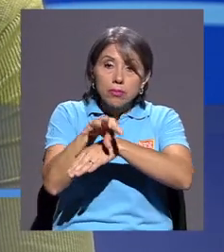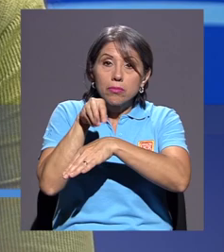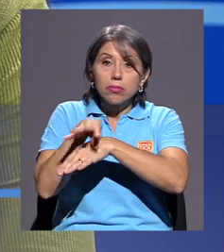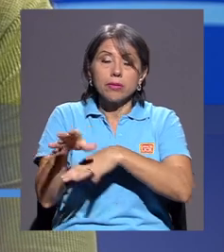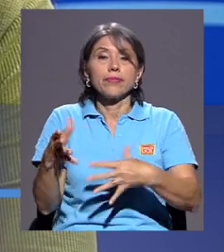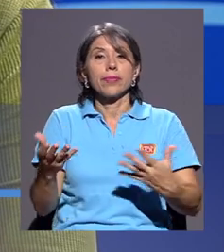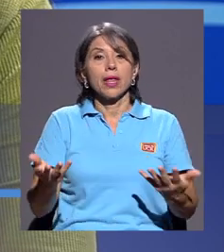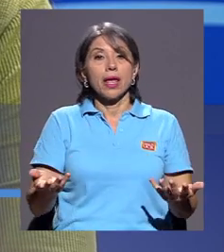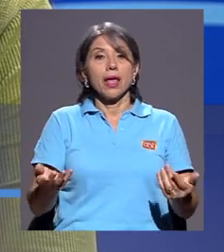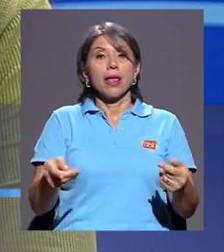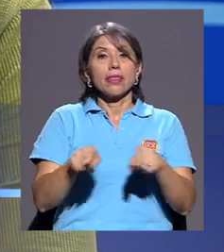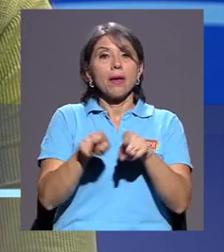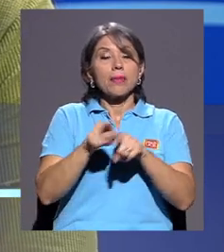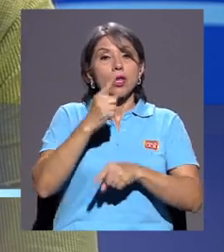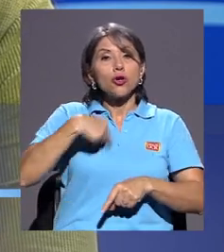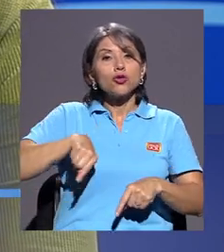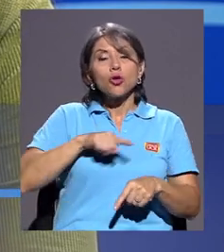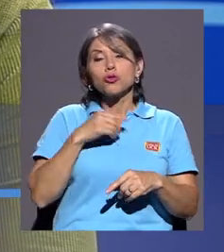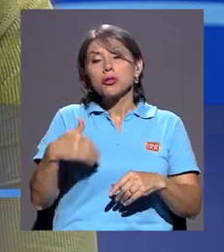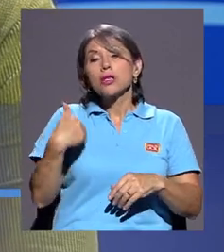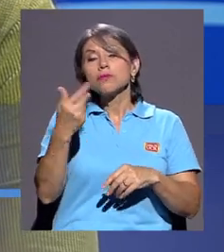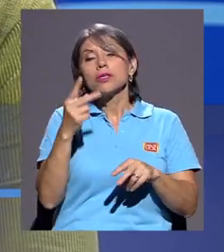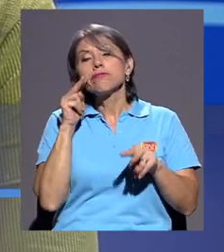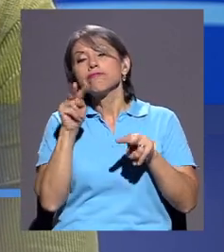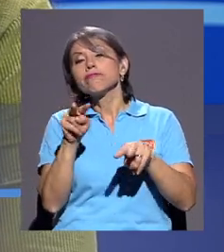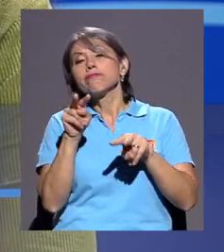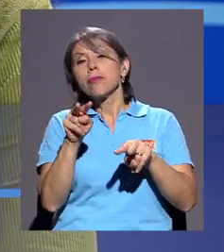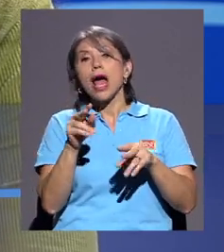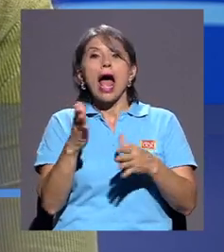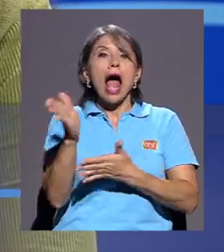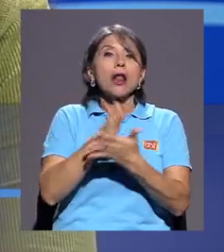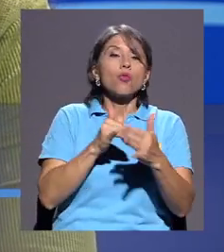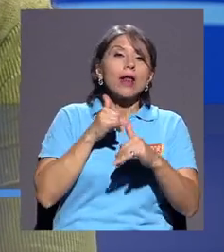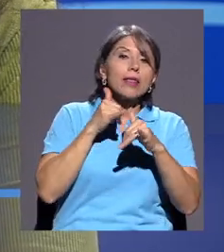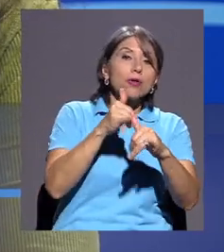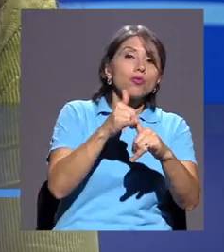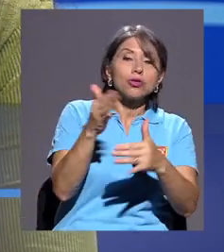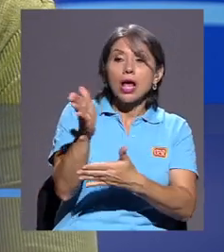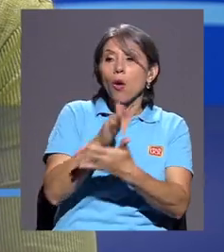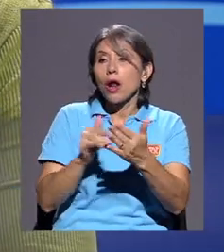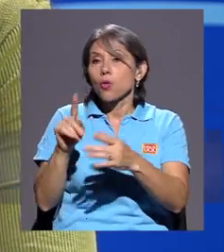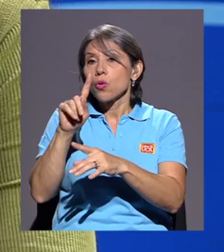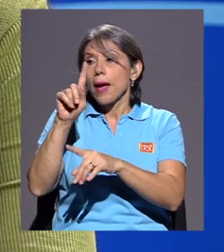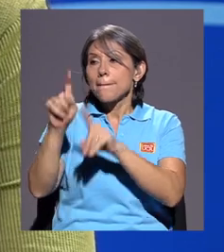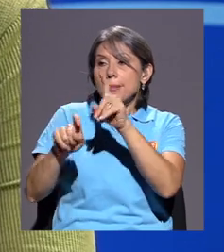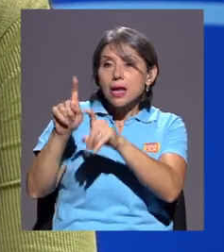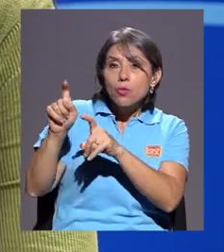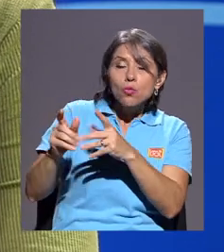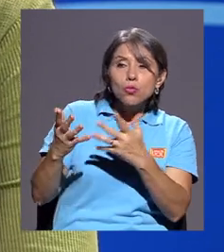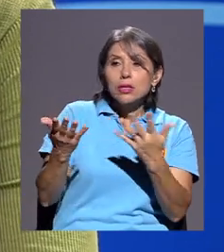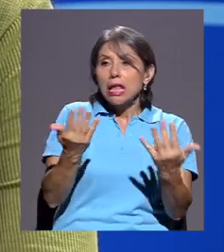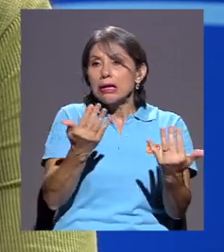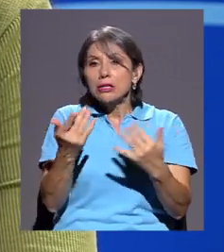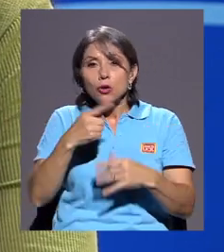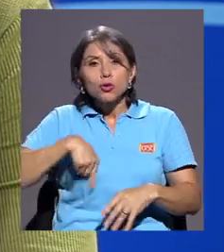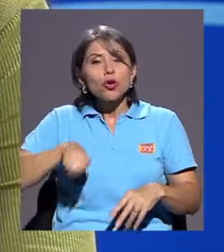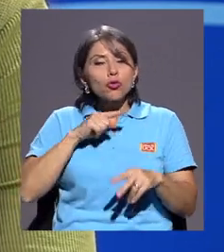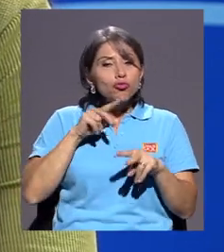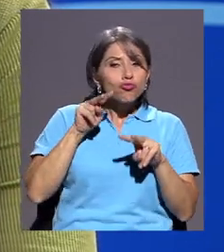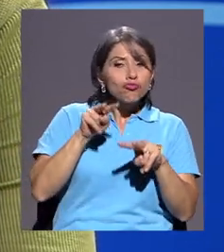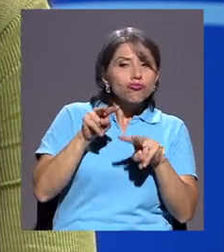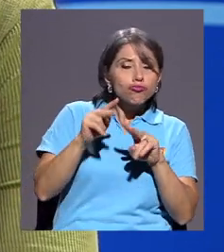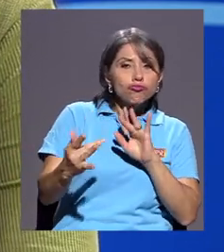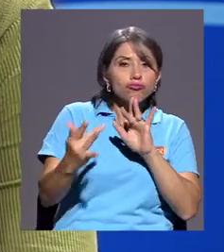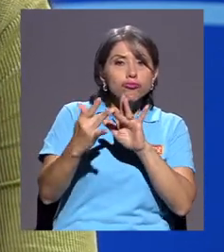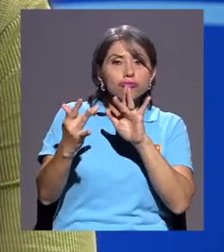y demás. Damos seguimiento sobre denuncias o preguntas que hacen los funcionarios,